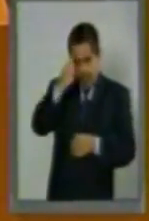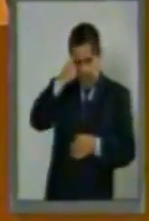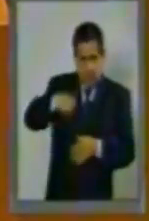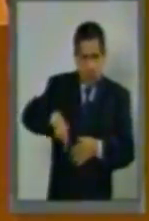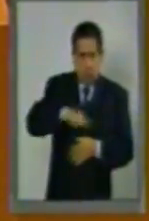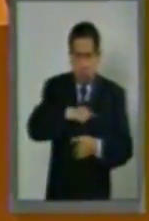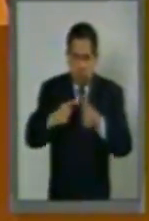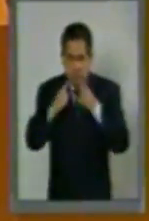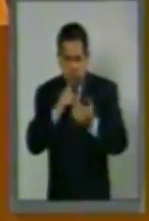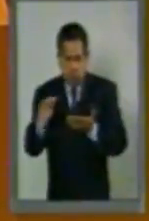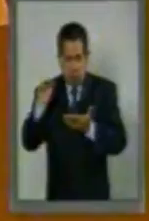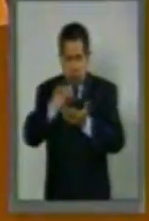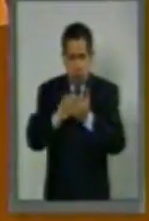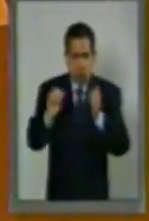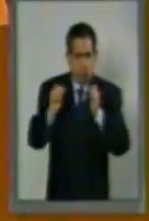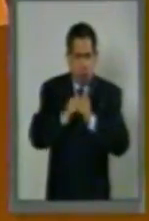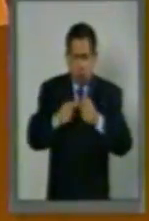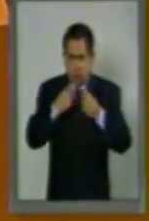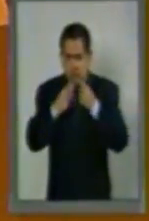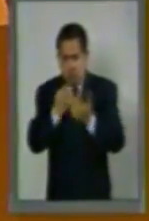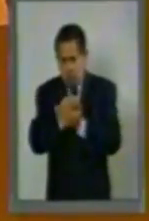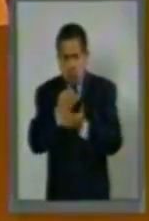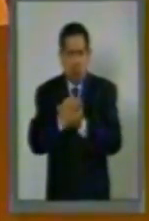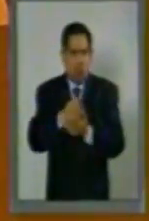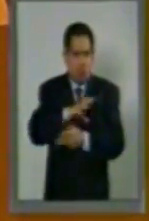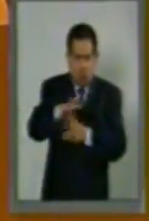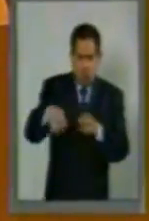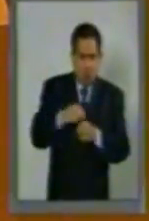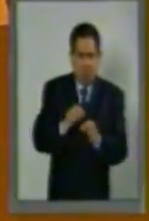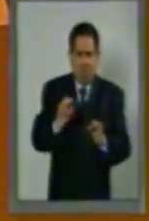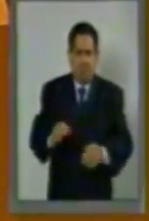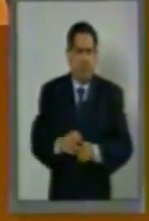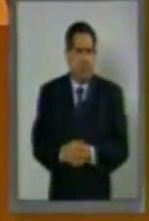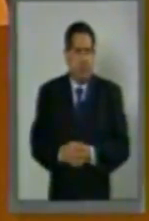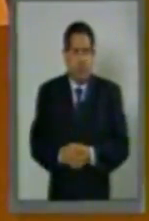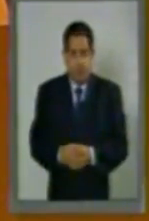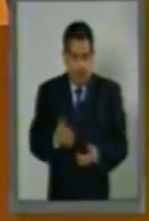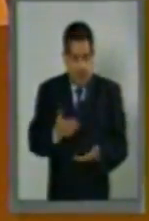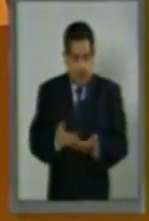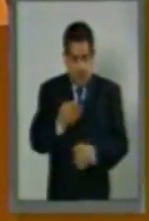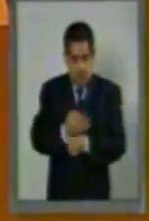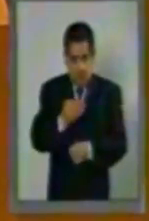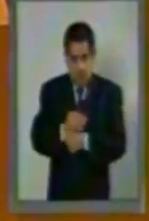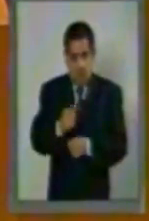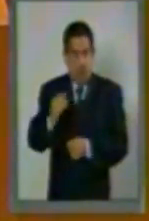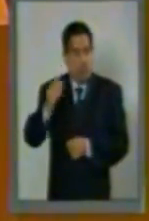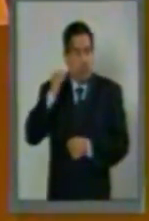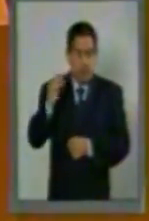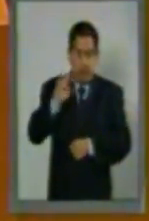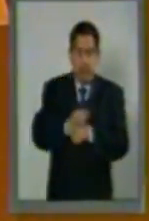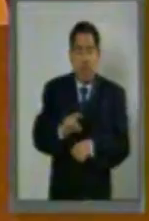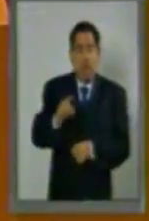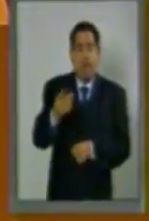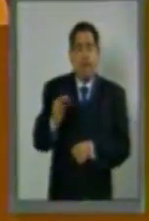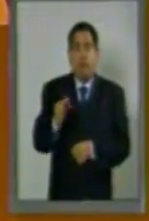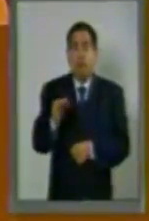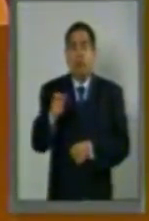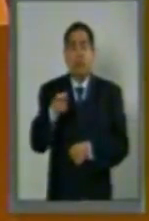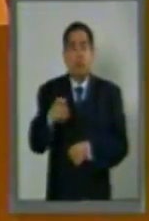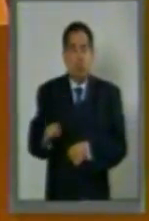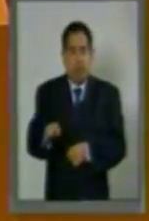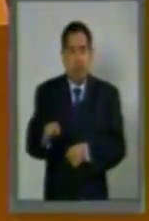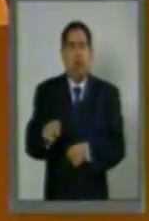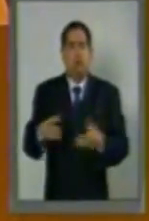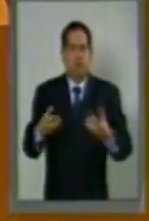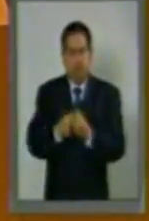con un potencial económico y comercial significativo. En este sentido, el pasado 29 de febrero se firmó el acuerdo